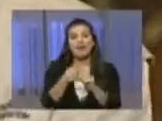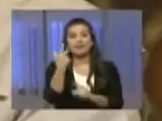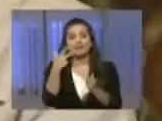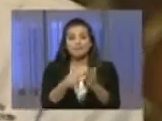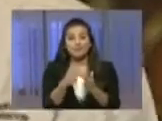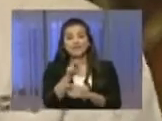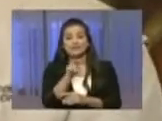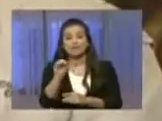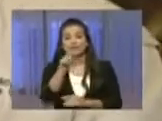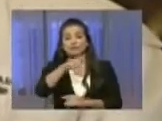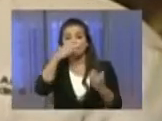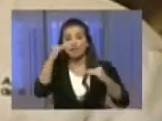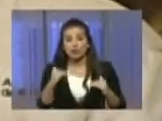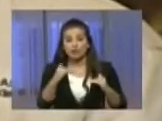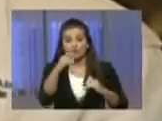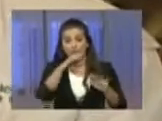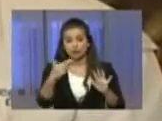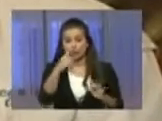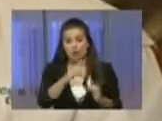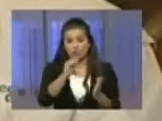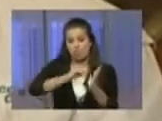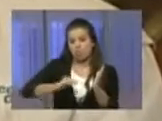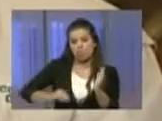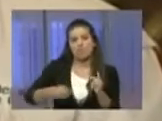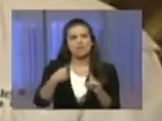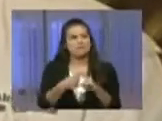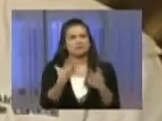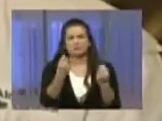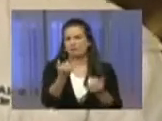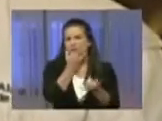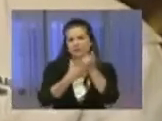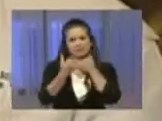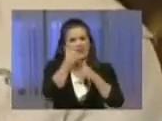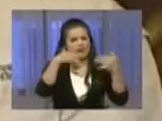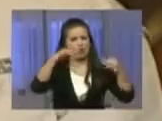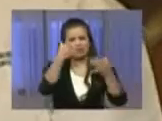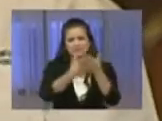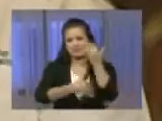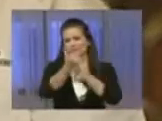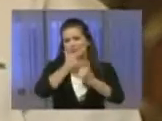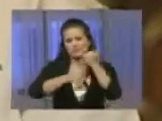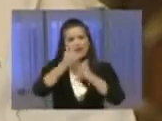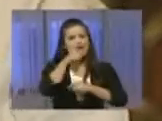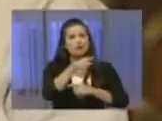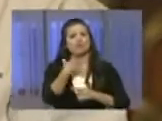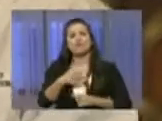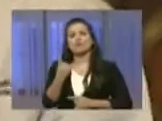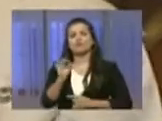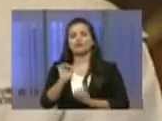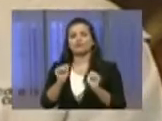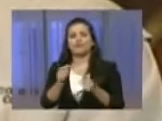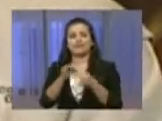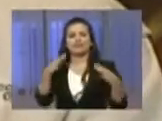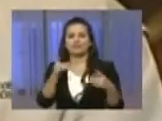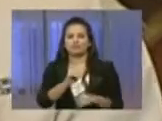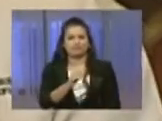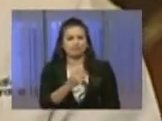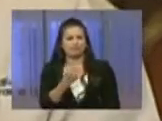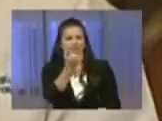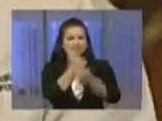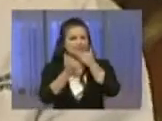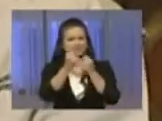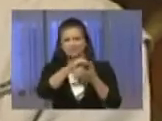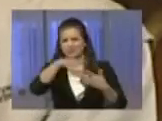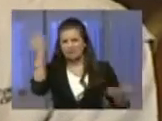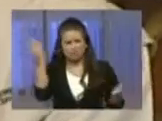miles de defectos en esas firmas que ellos presentaron para activar el 1% Luego de eso por eso que hemos